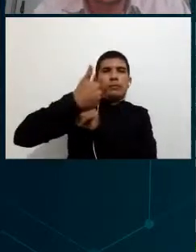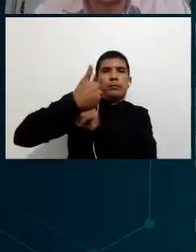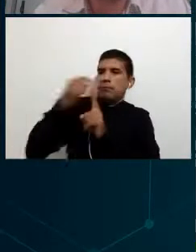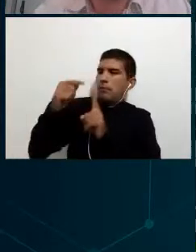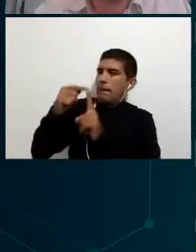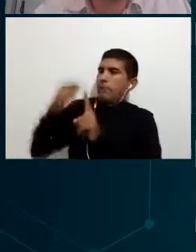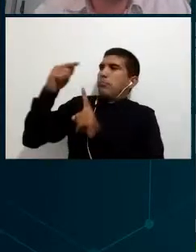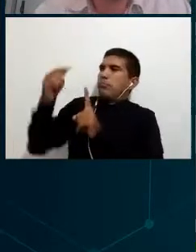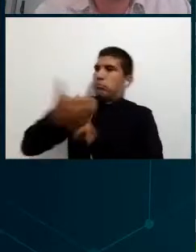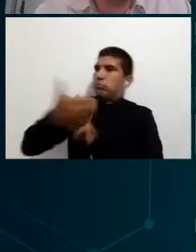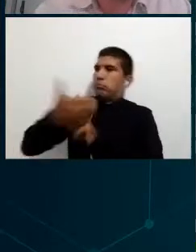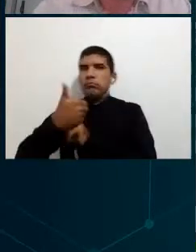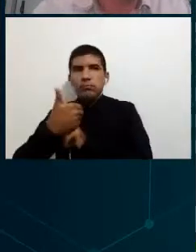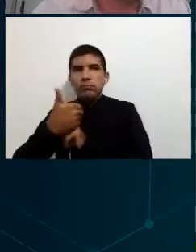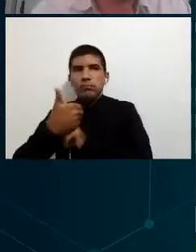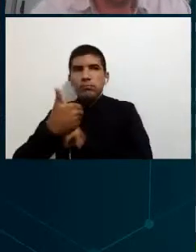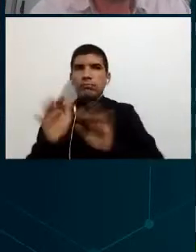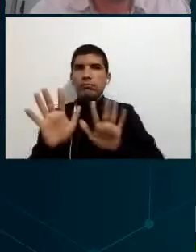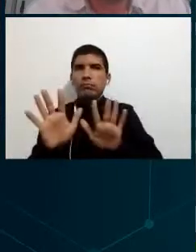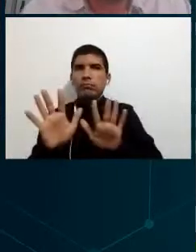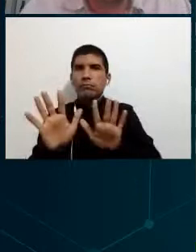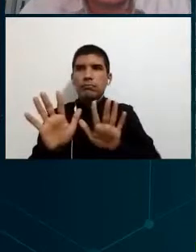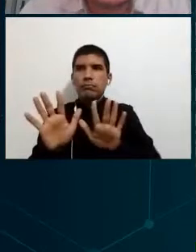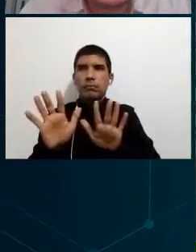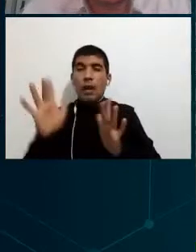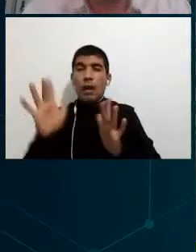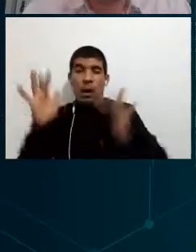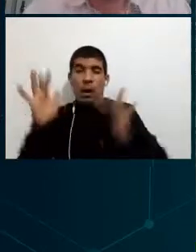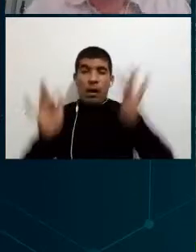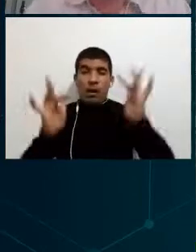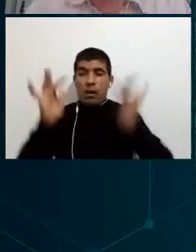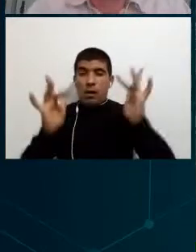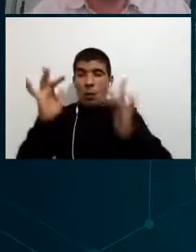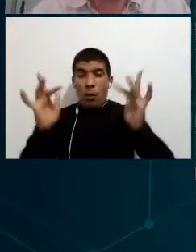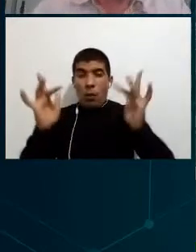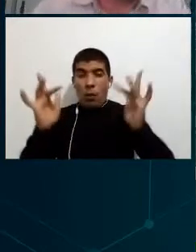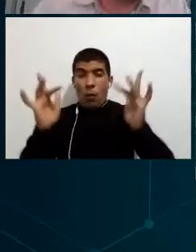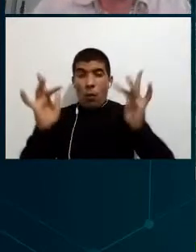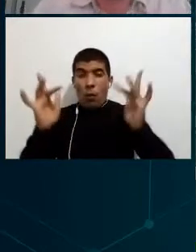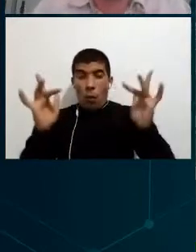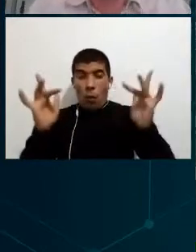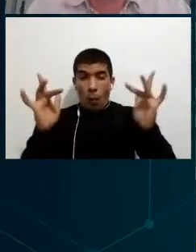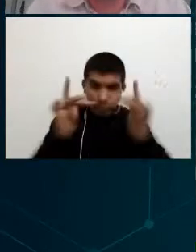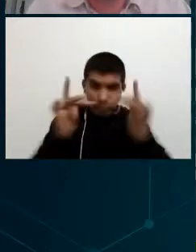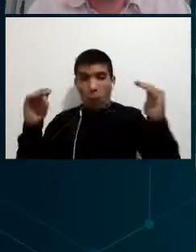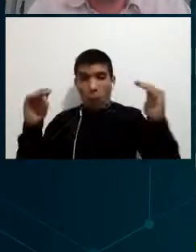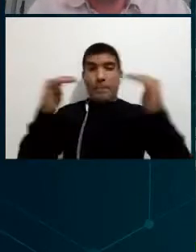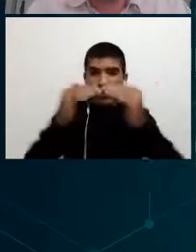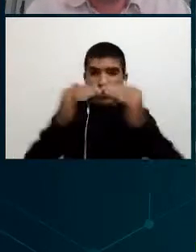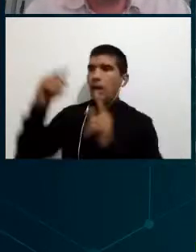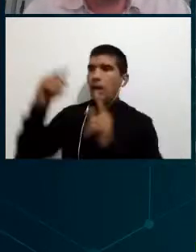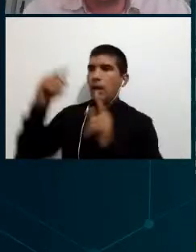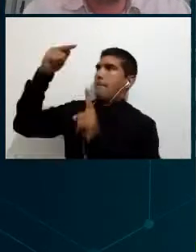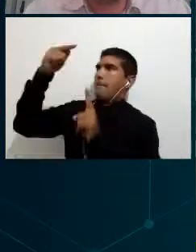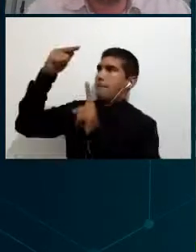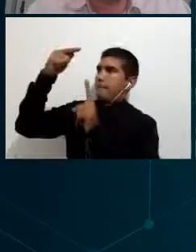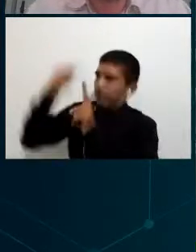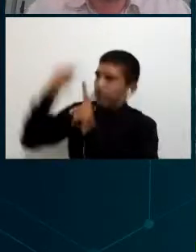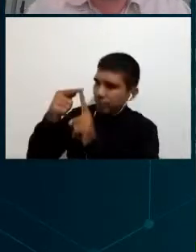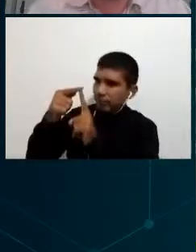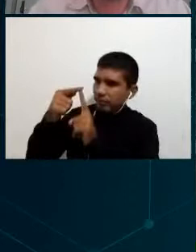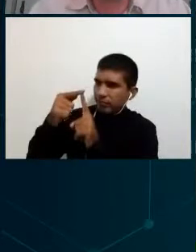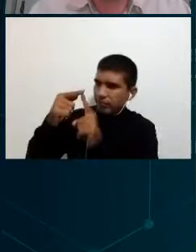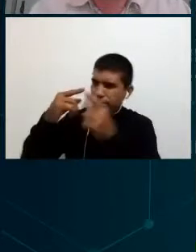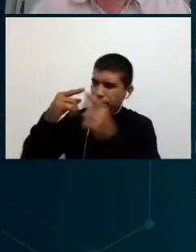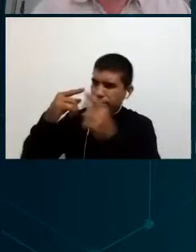velocidad del tráfico de la información, no tuviéramos ningún tipo pues de operación inadecuada por parte del relé, y digamos que los resultados